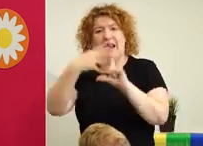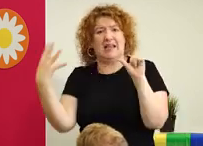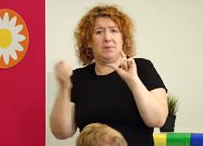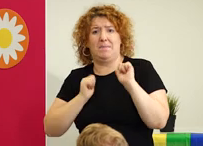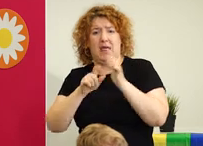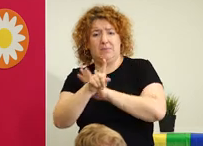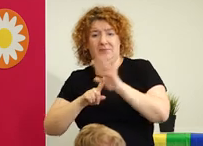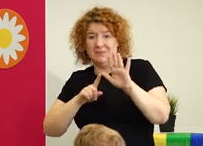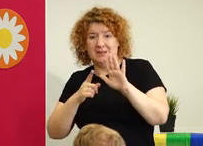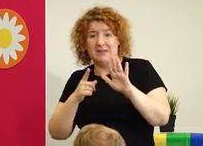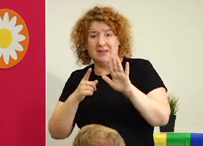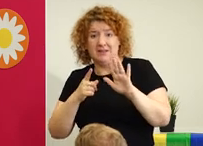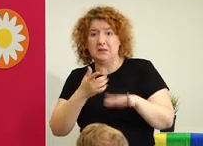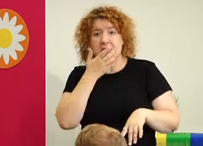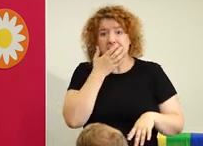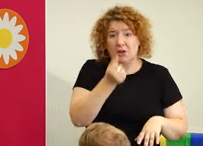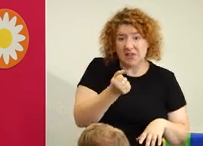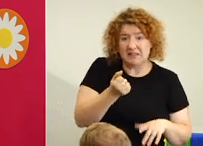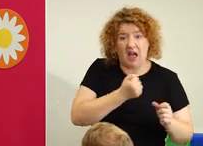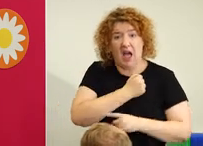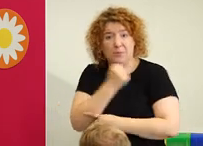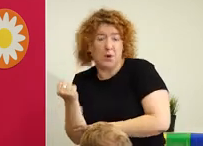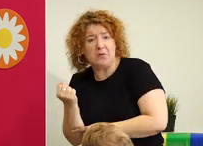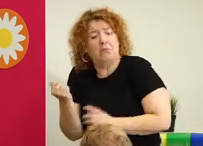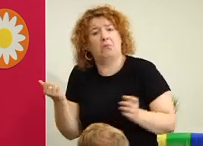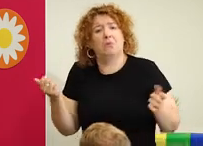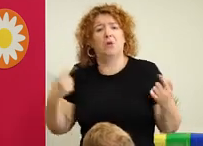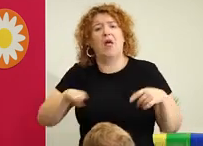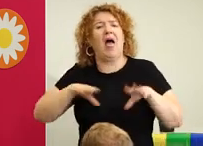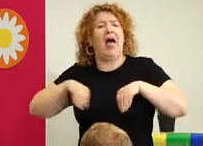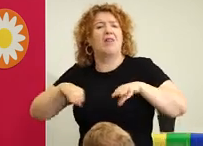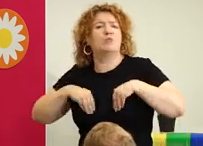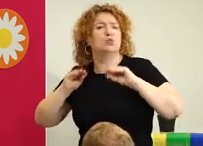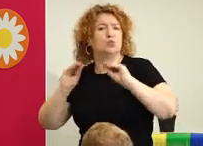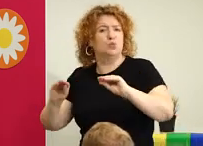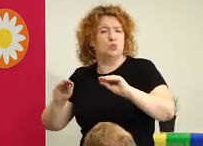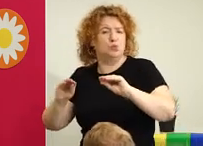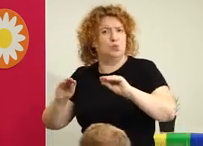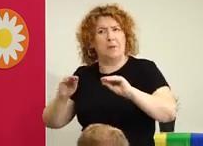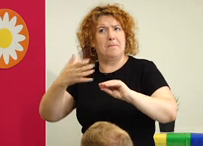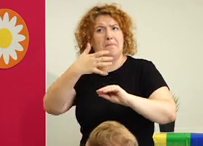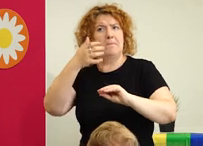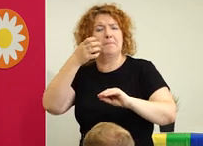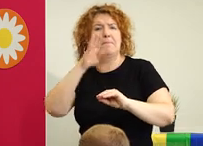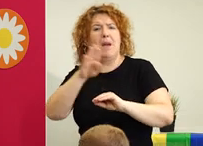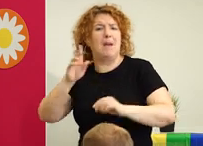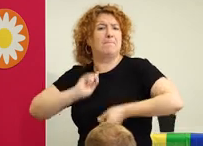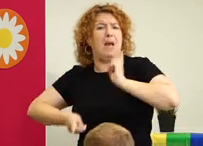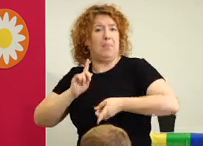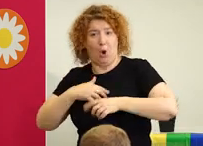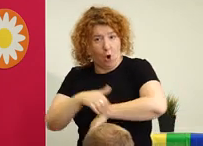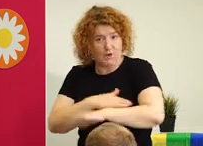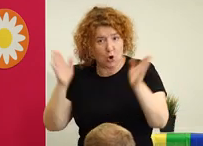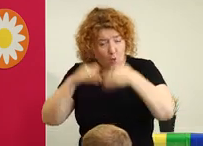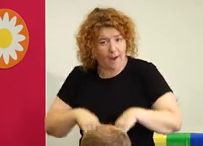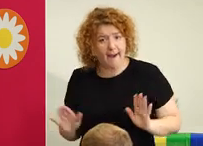LGTBI. El Partido Socialista está con esa gran coalición normalizando y legitimando que el Partido Popular mande, aunque no gobierne, un Partido Popular